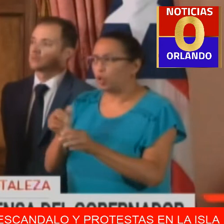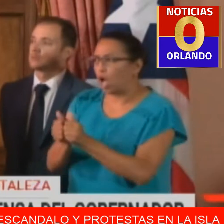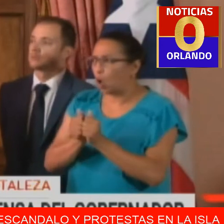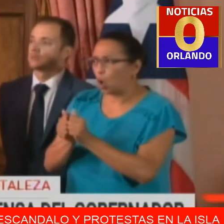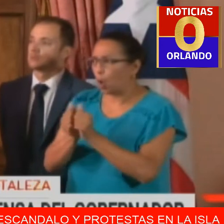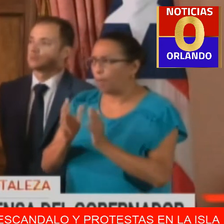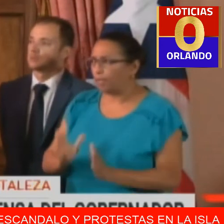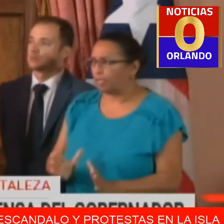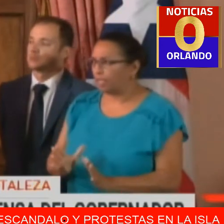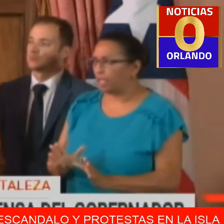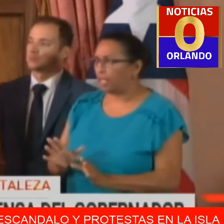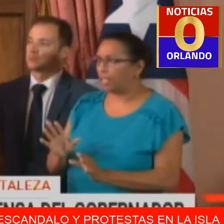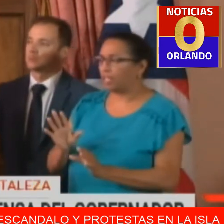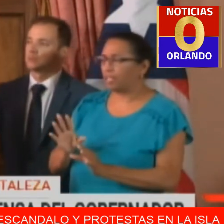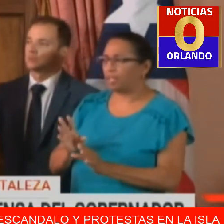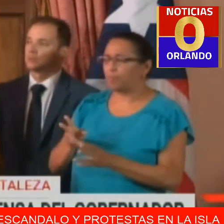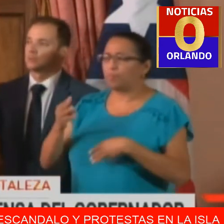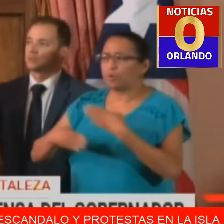Right.